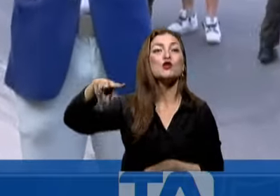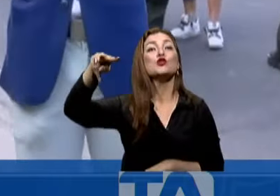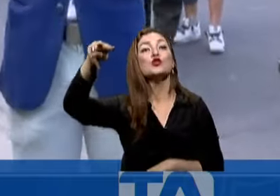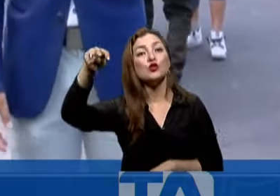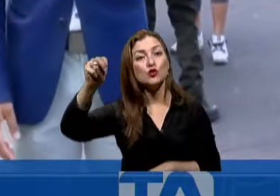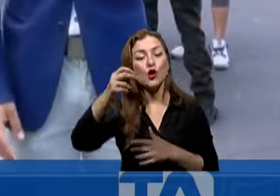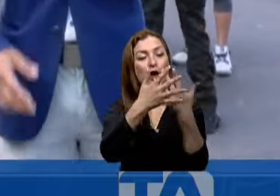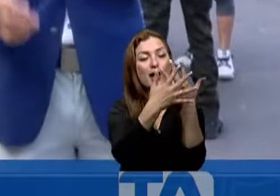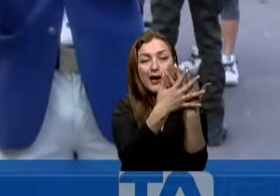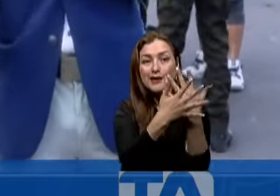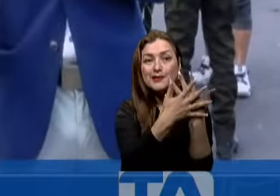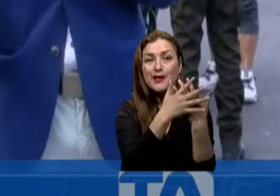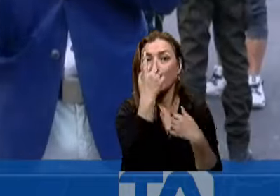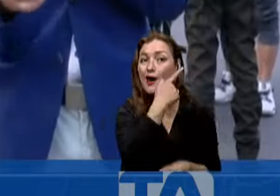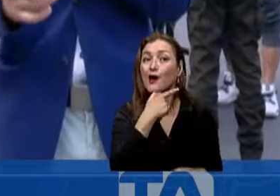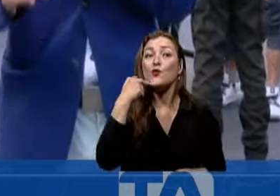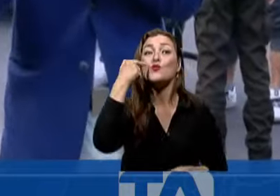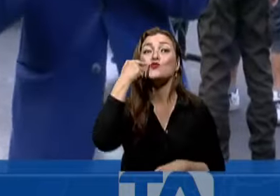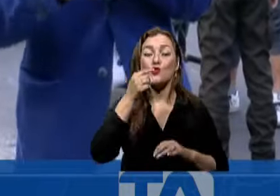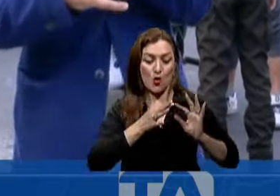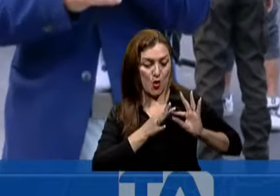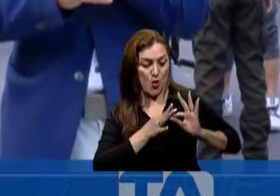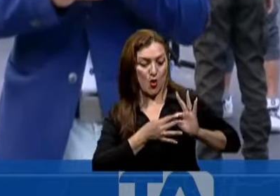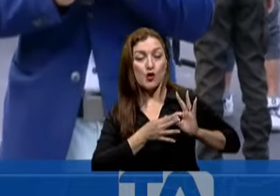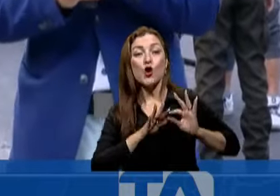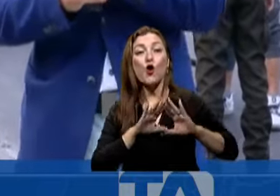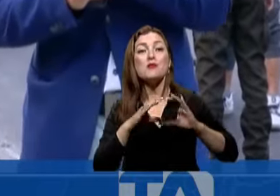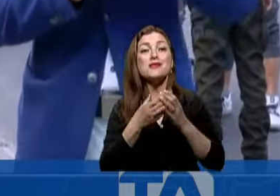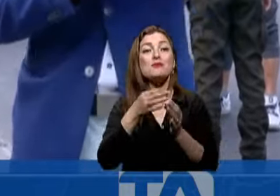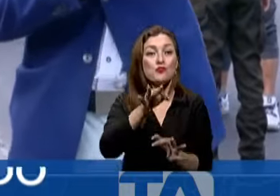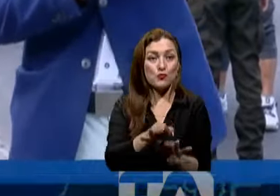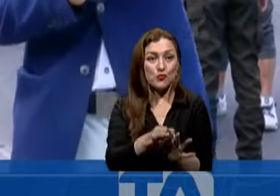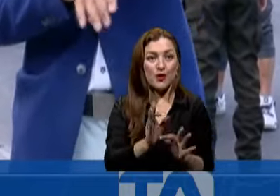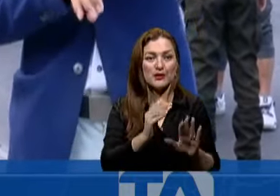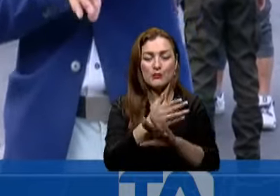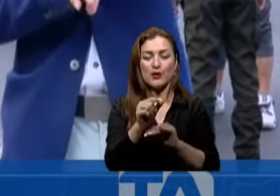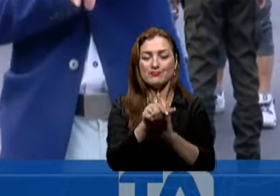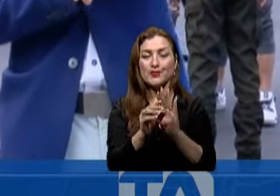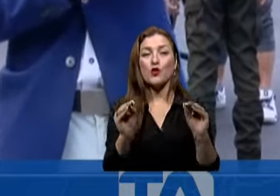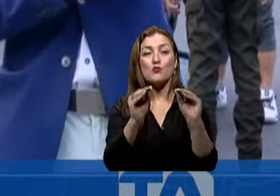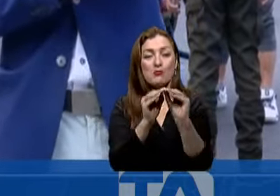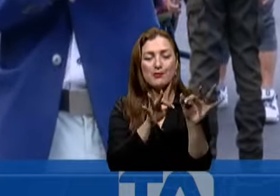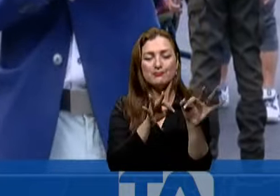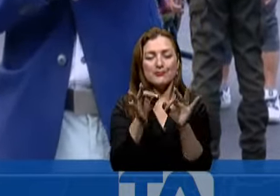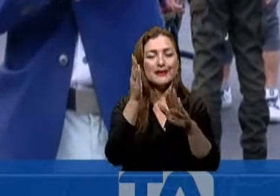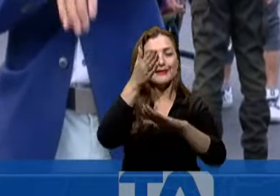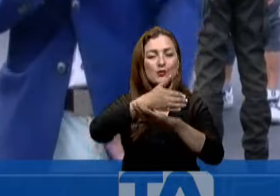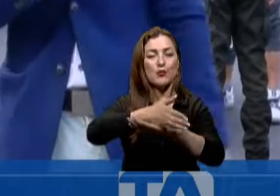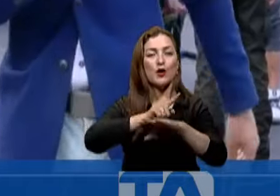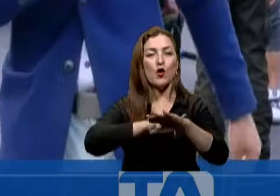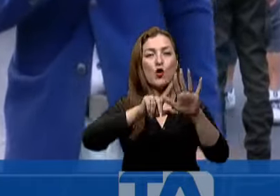cambio, en Carcelén, en Carapungo, en Calderón y en el Comité del Pueblo. Estaremos comentando más detalles de estos operativos.